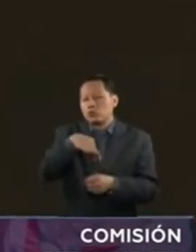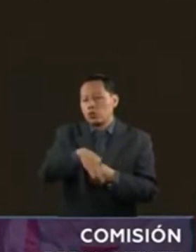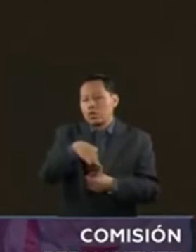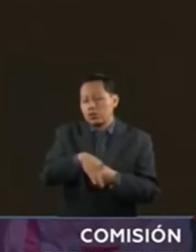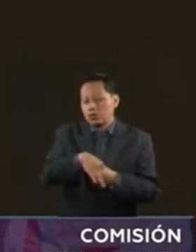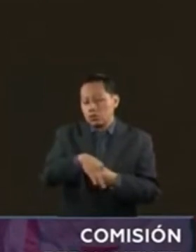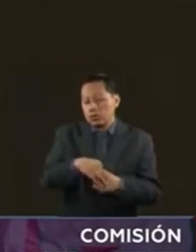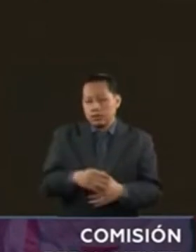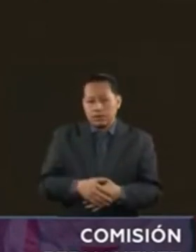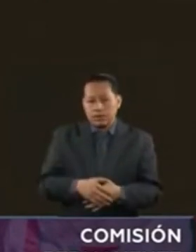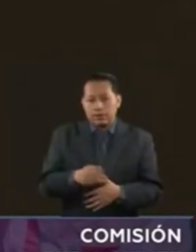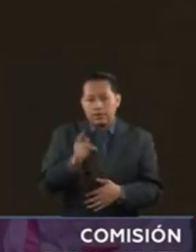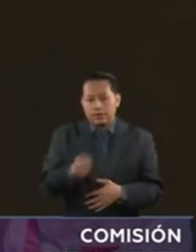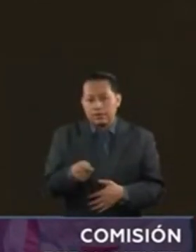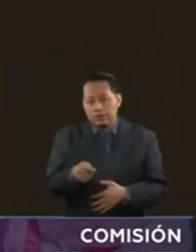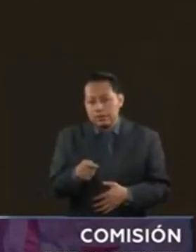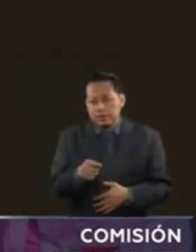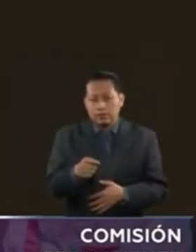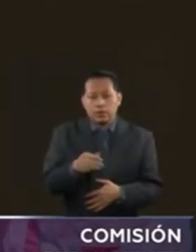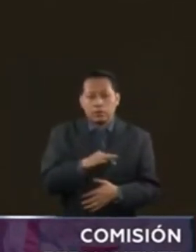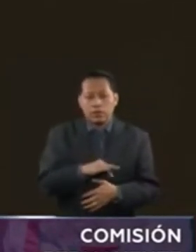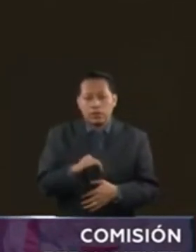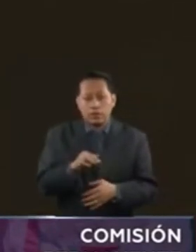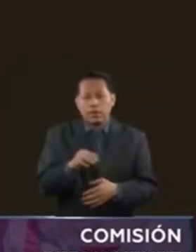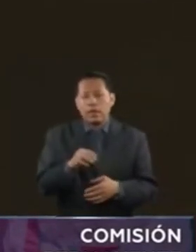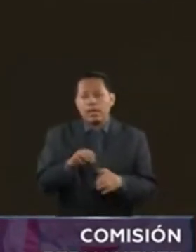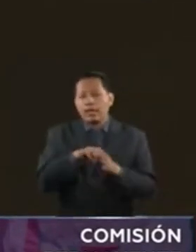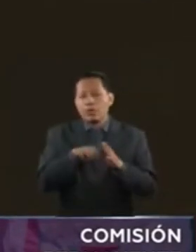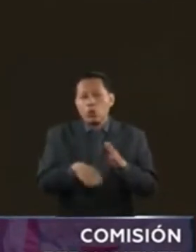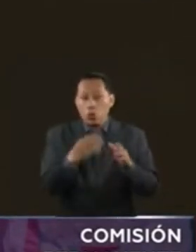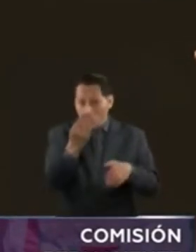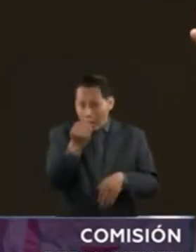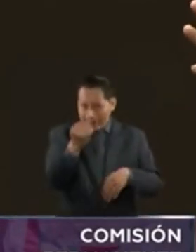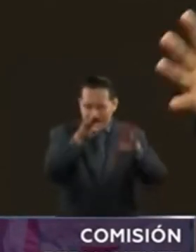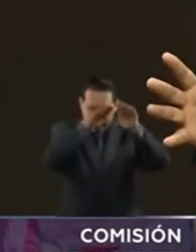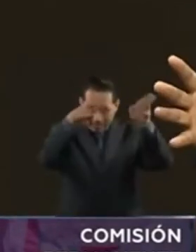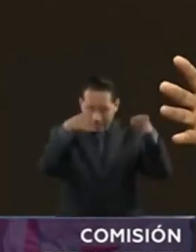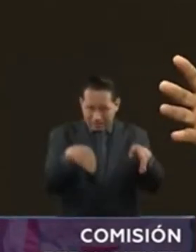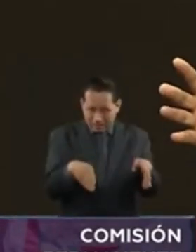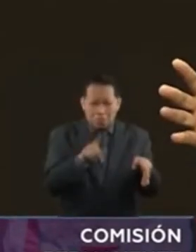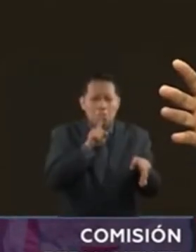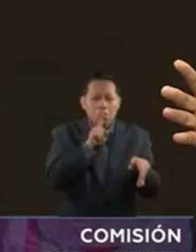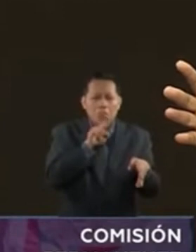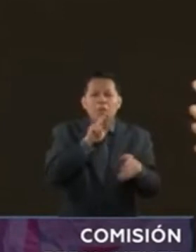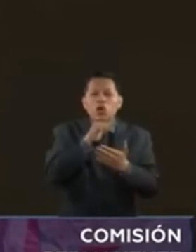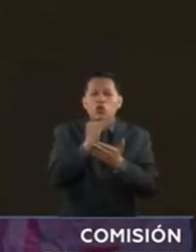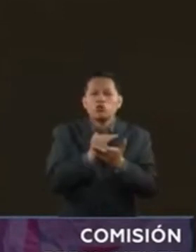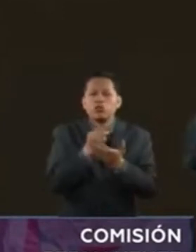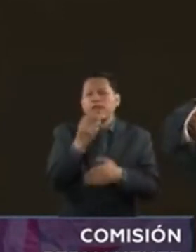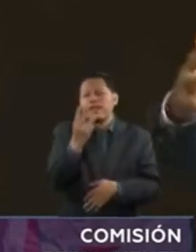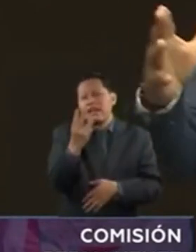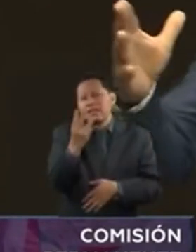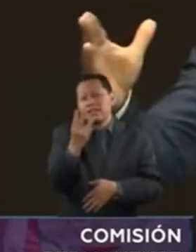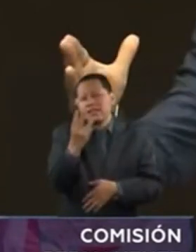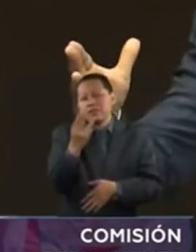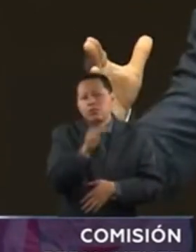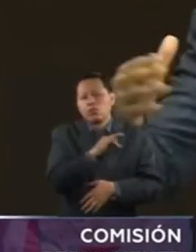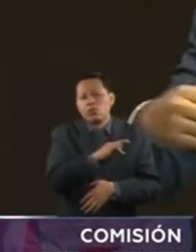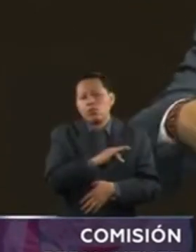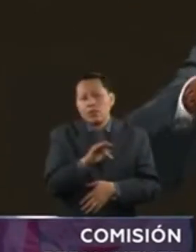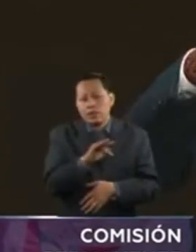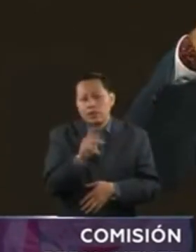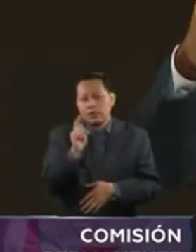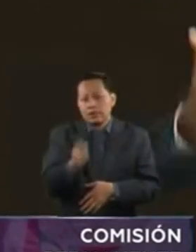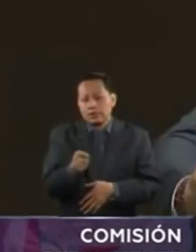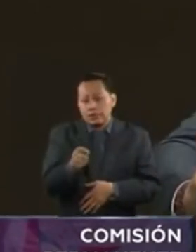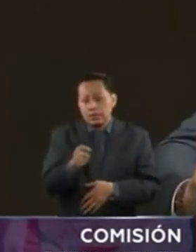centros de votación en lugar de establecer nueve casillas podemos llegar hasta tres casillas y captar la votación